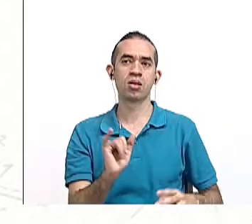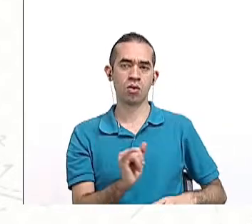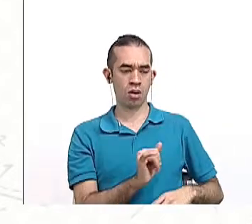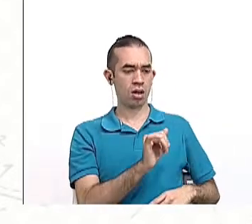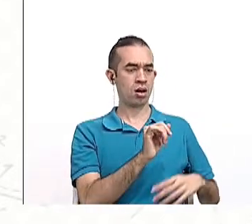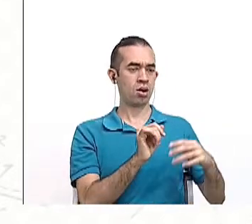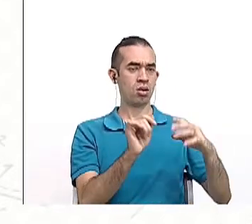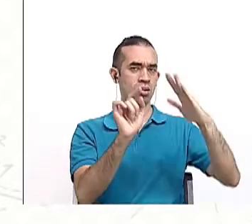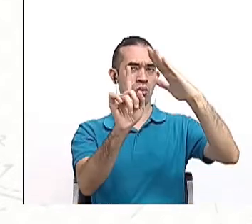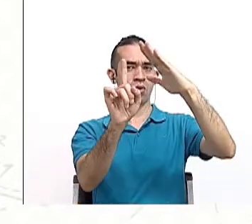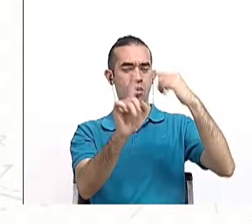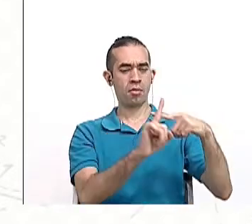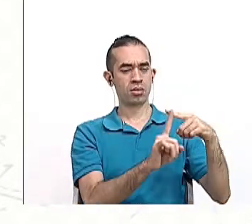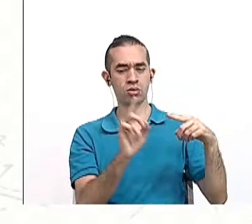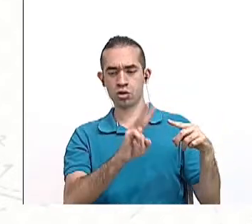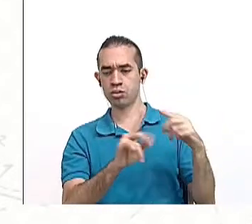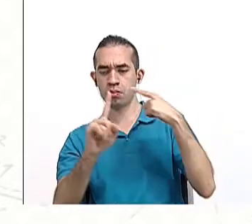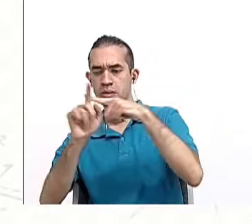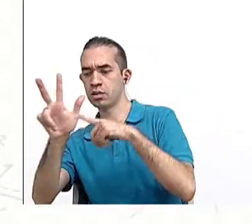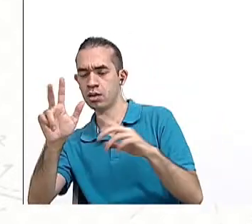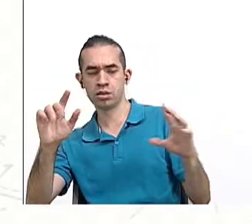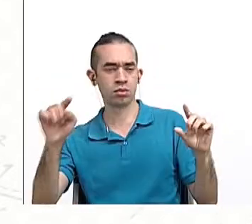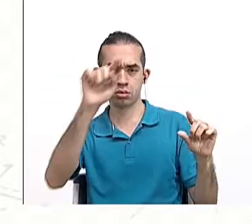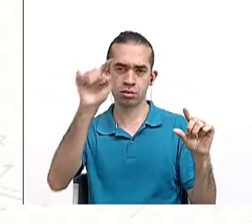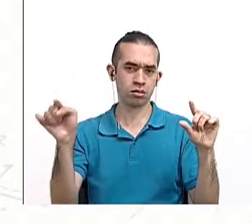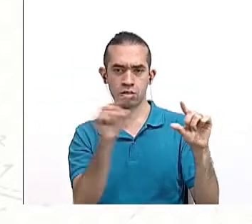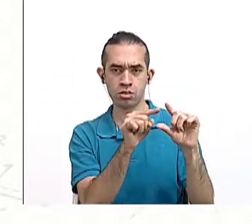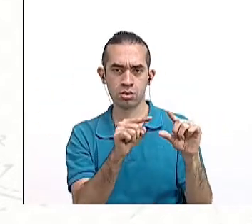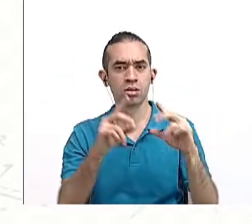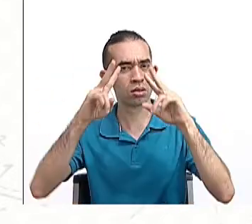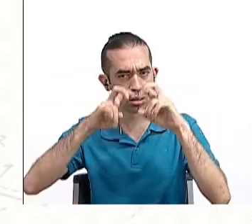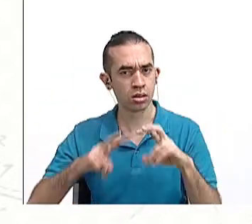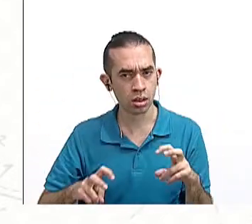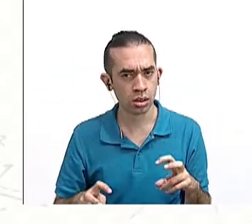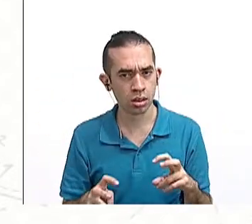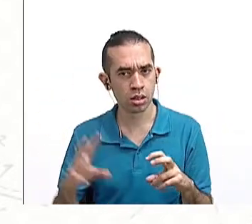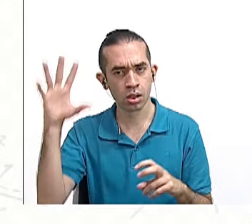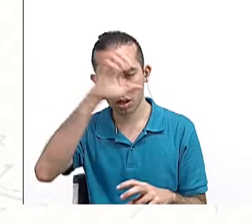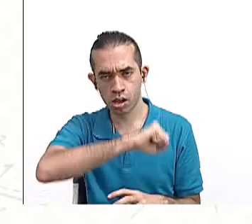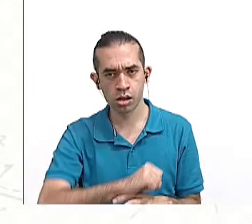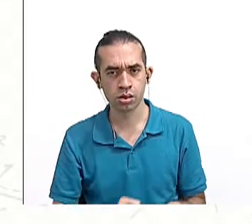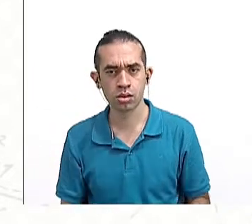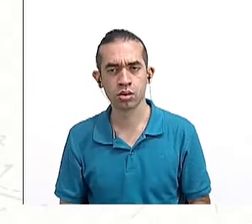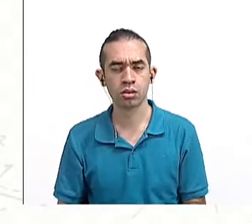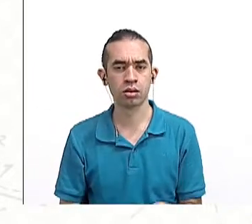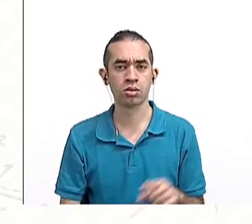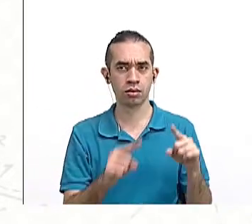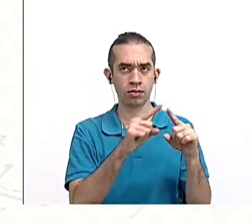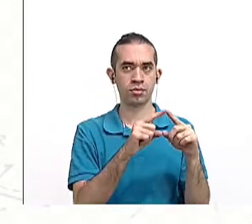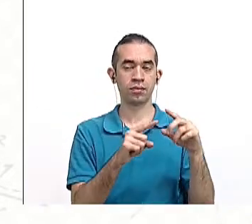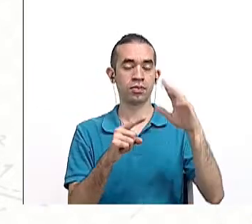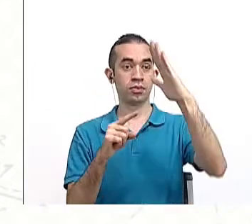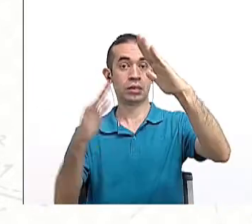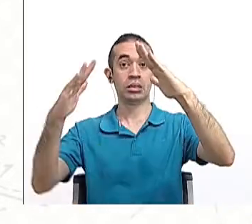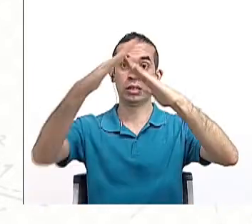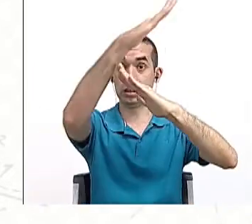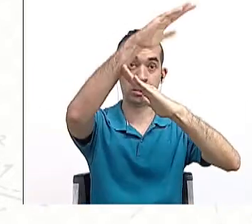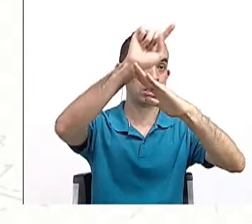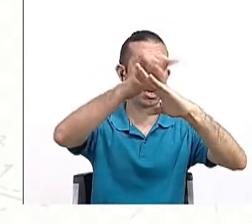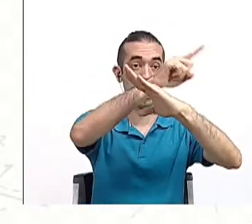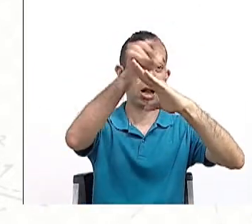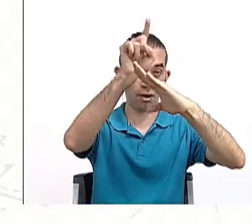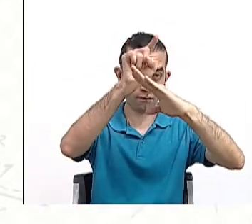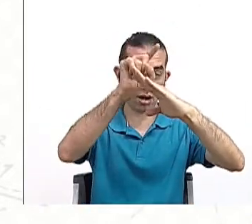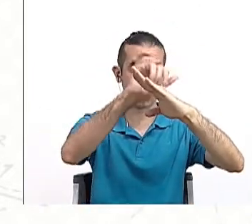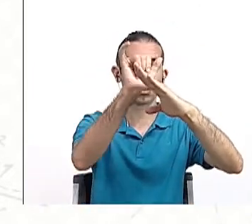ángulo 3 entonces están avistando igual esto quiere decir que alfa va a ser lo